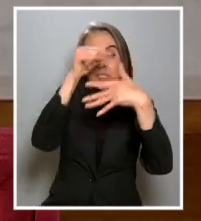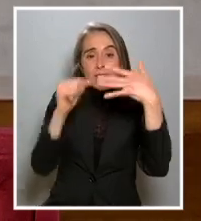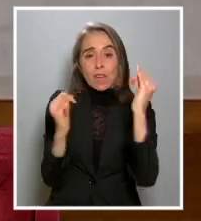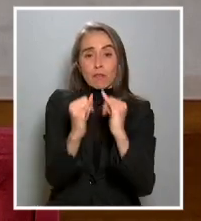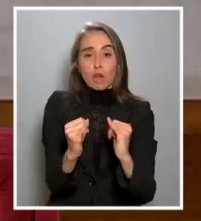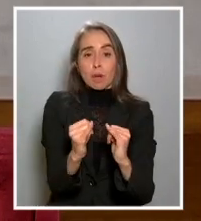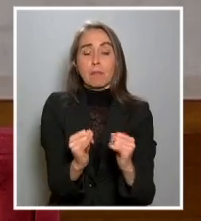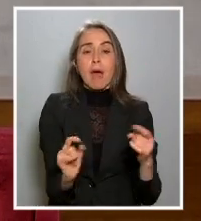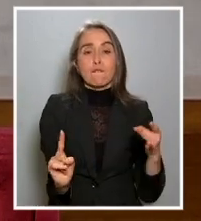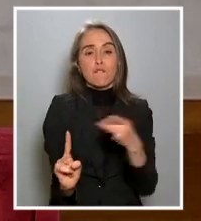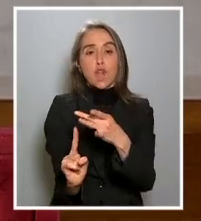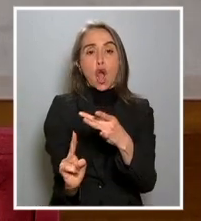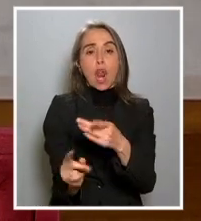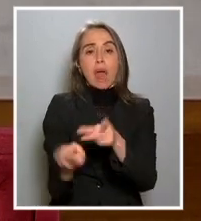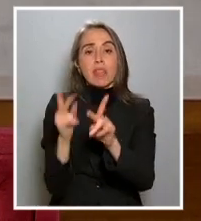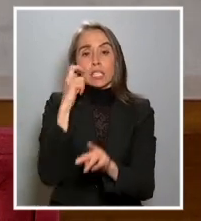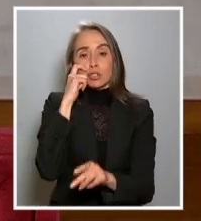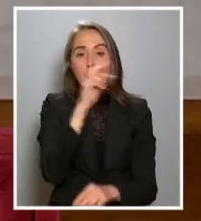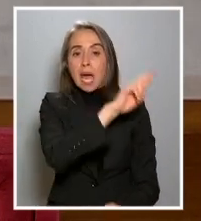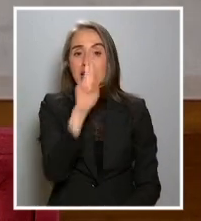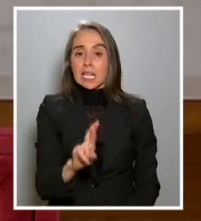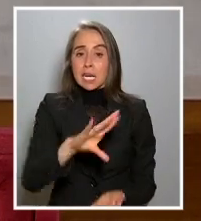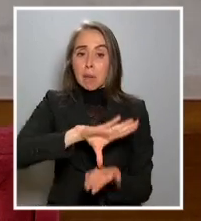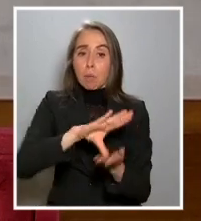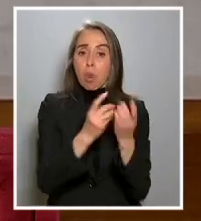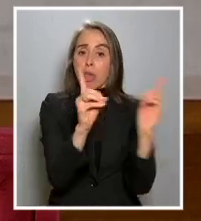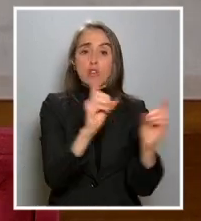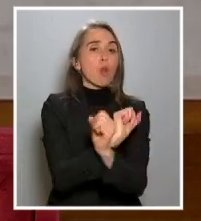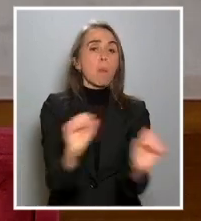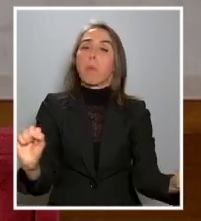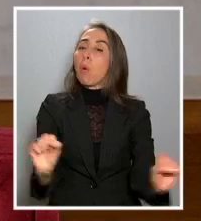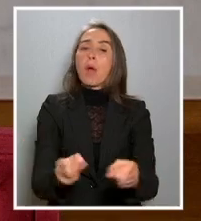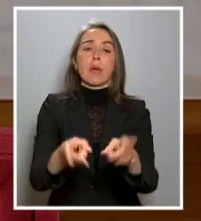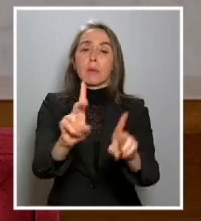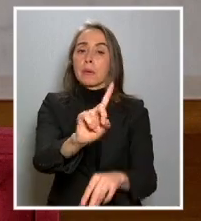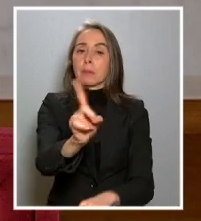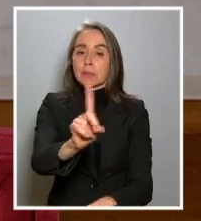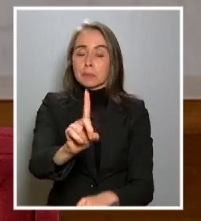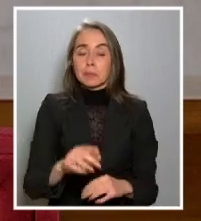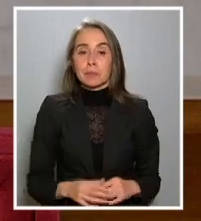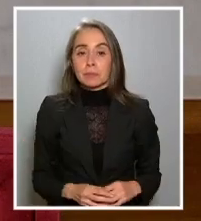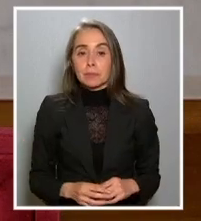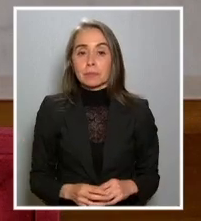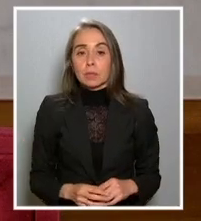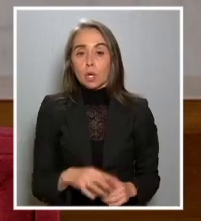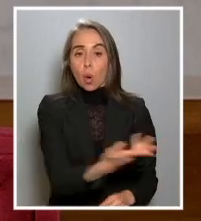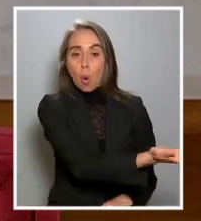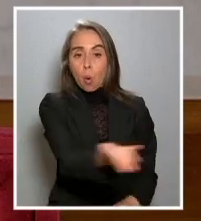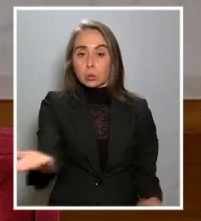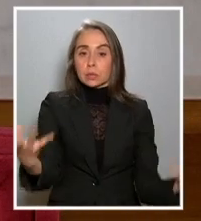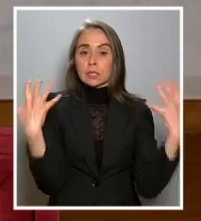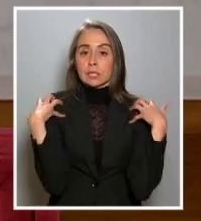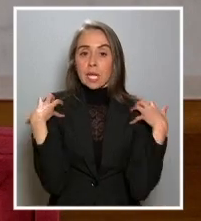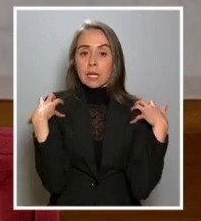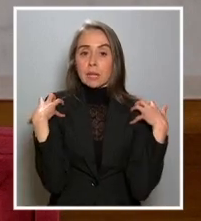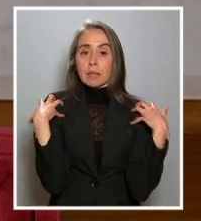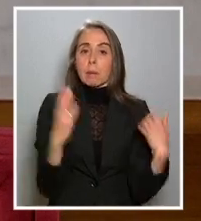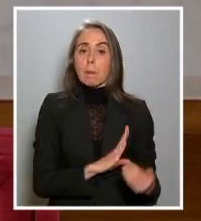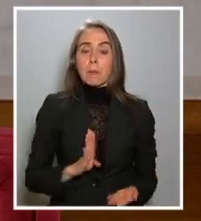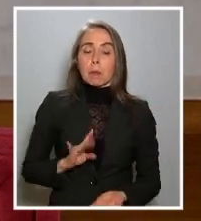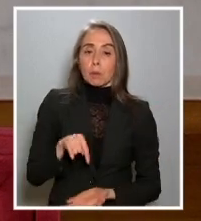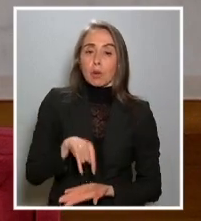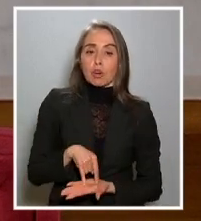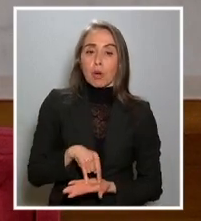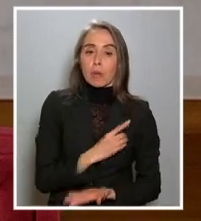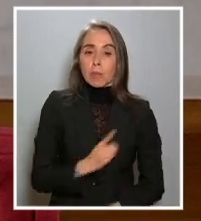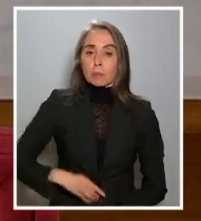es una violación a los derechos humanos que una república democrática no puede permitirse. Está en sus manos, honorable Congreso,